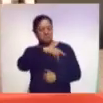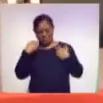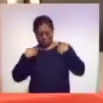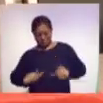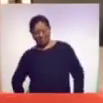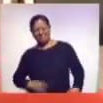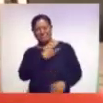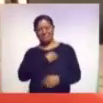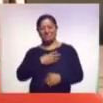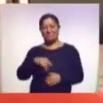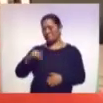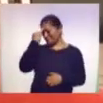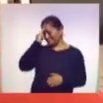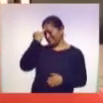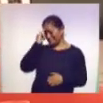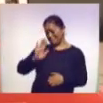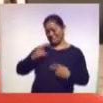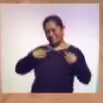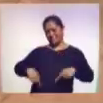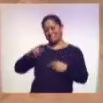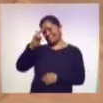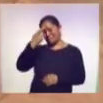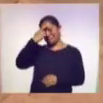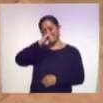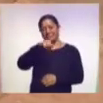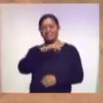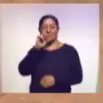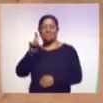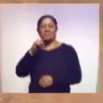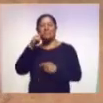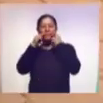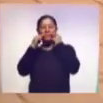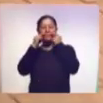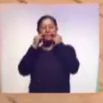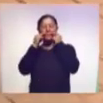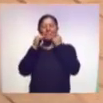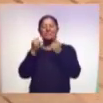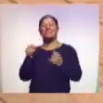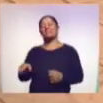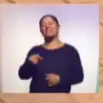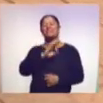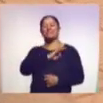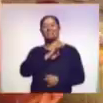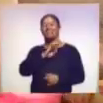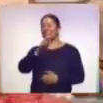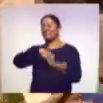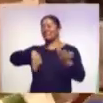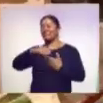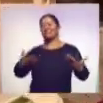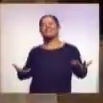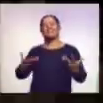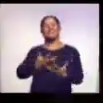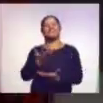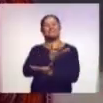con atuendos indígenas para recordar a Juan Diego y participar del fervor guadalupano. Así lo hizo Liliana